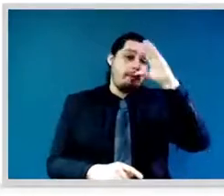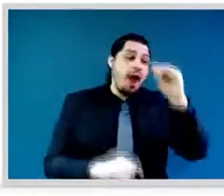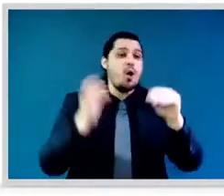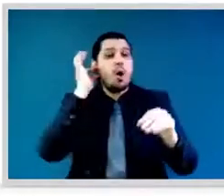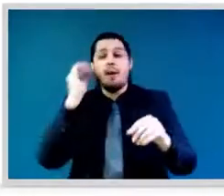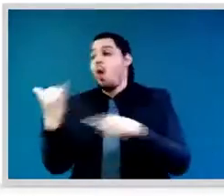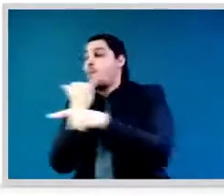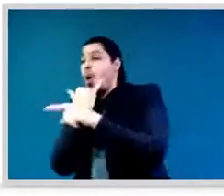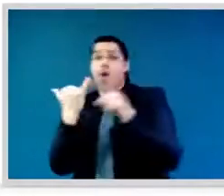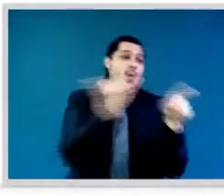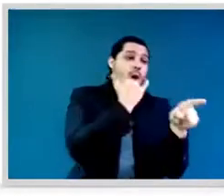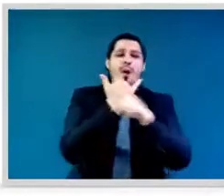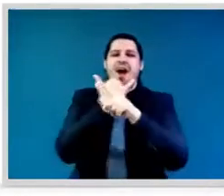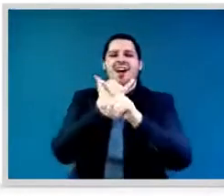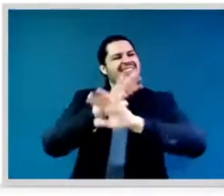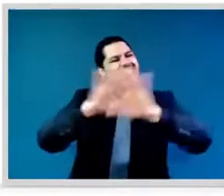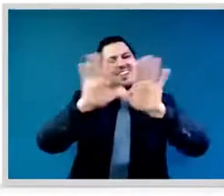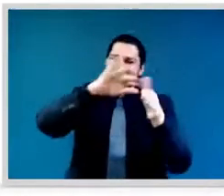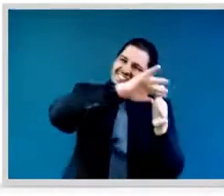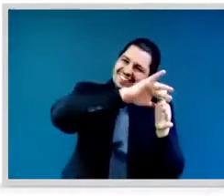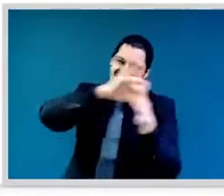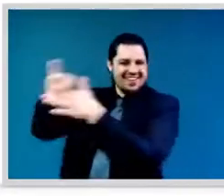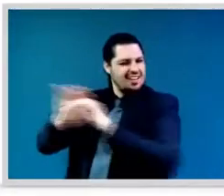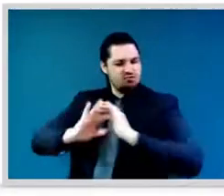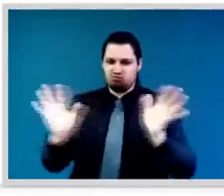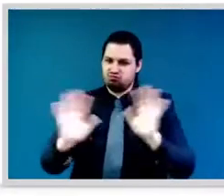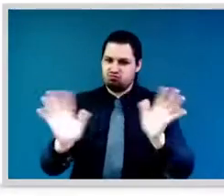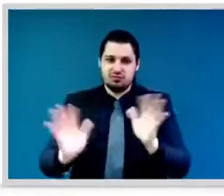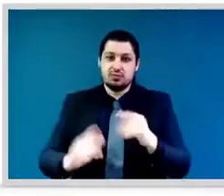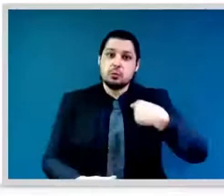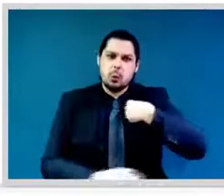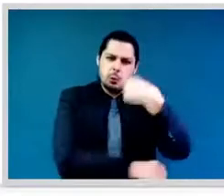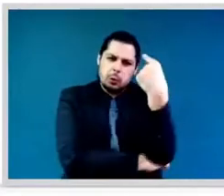me parece que tenemos que estar juntos en estos tiempos,